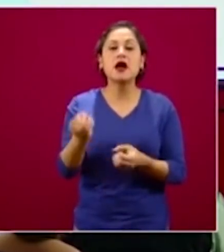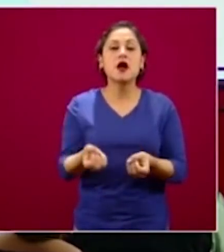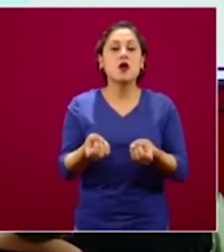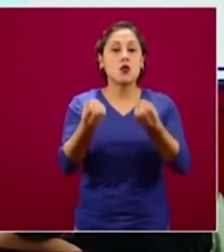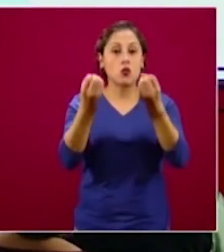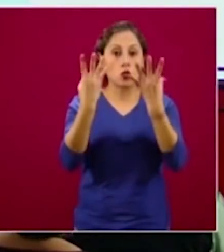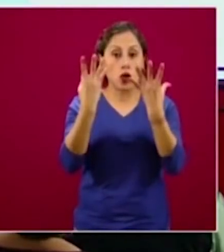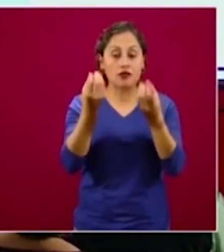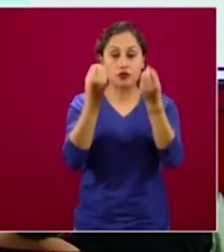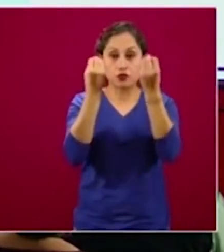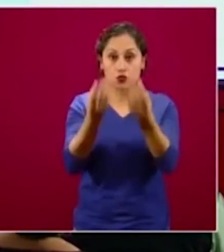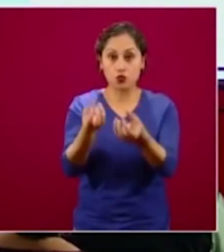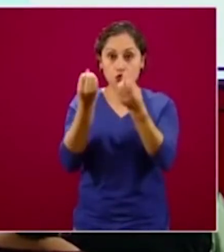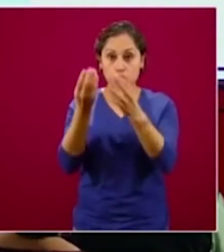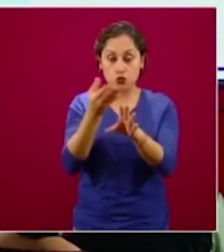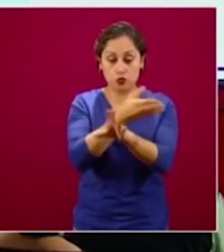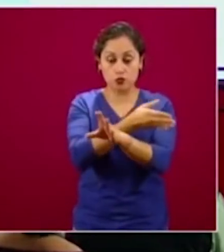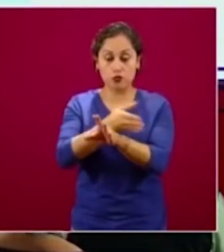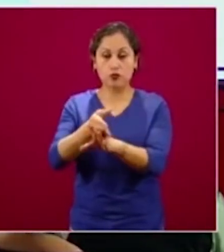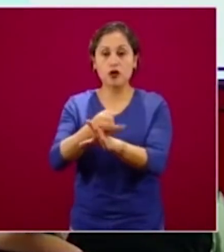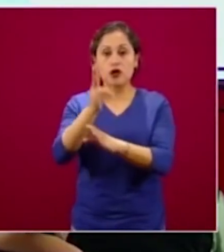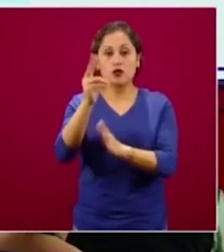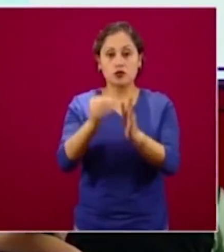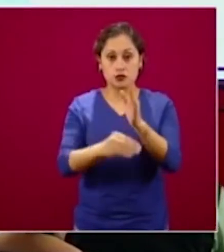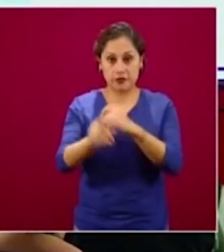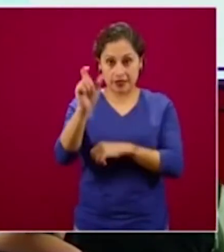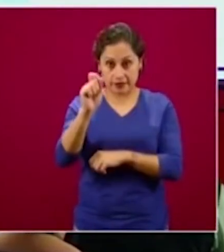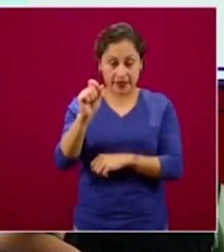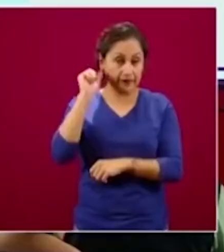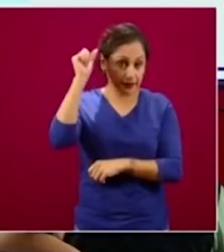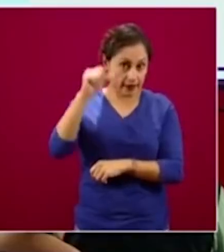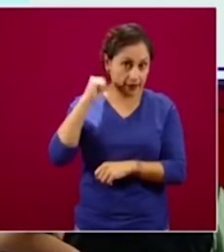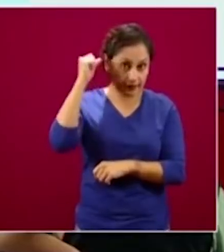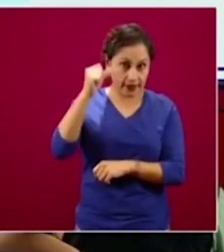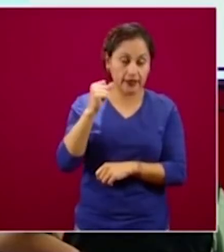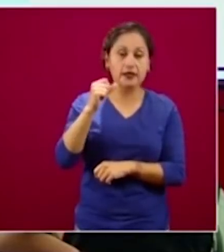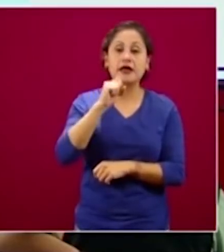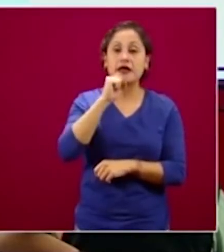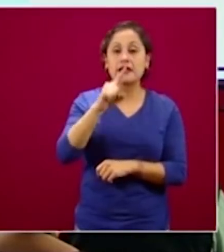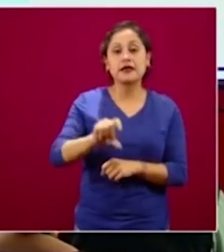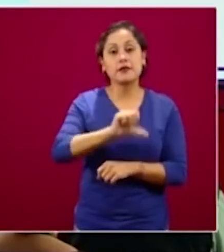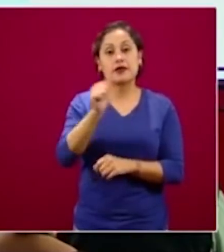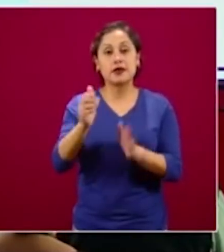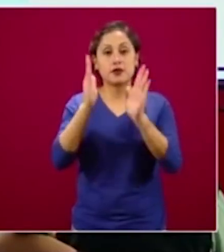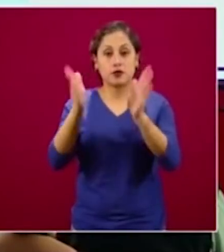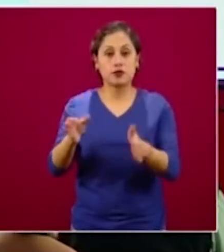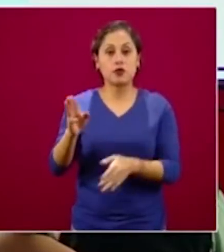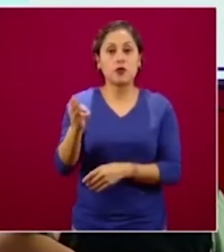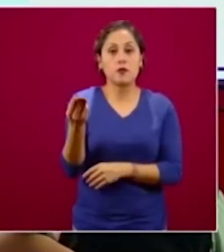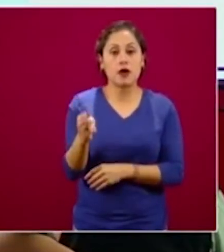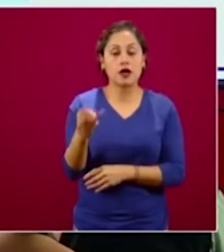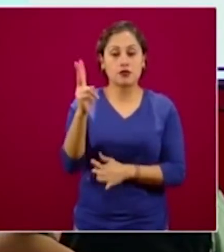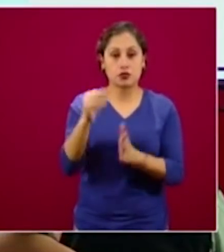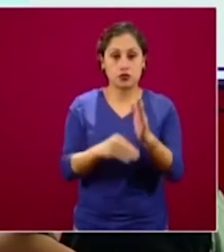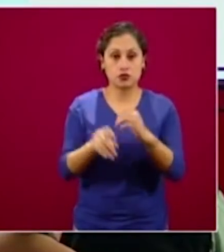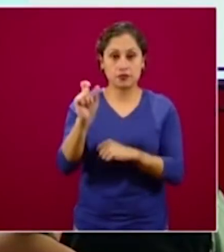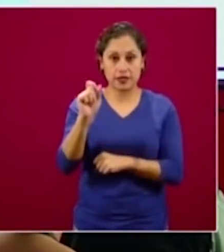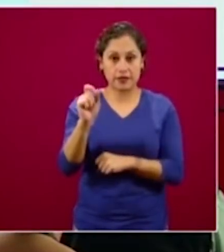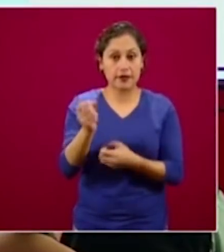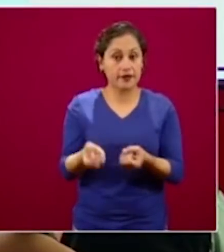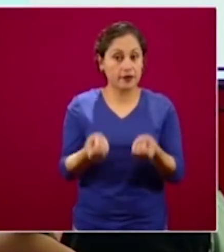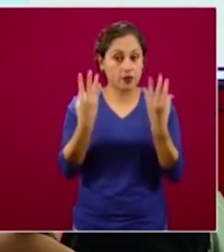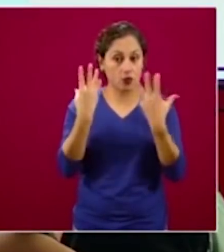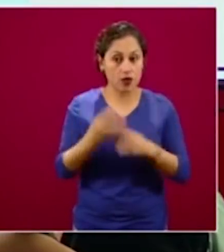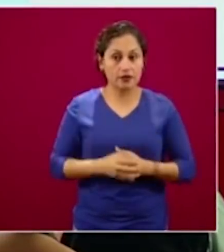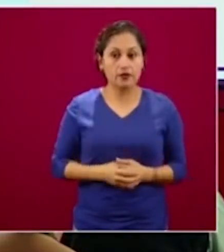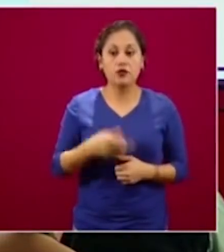del 2020 y el total de donaciones registradas también en el mes de mayo del 2020. Pero se encuentra otro